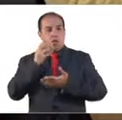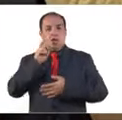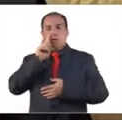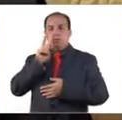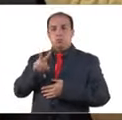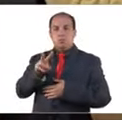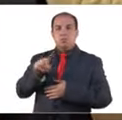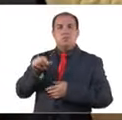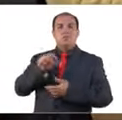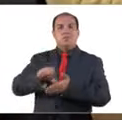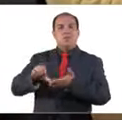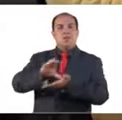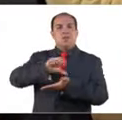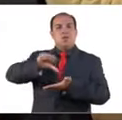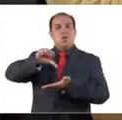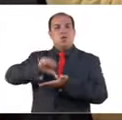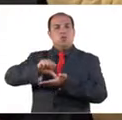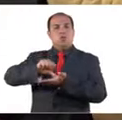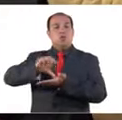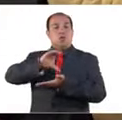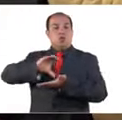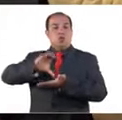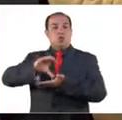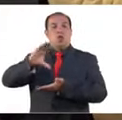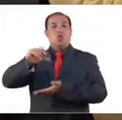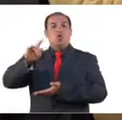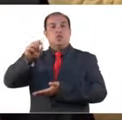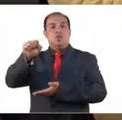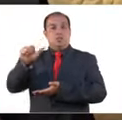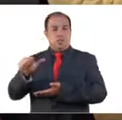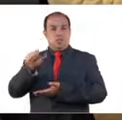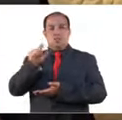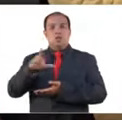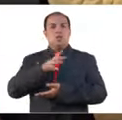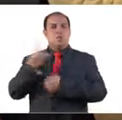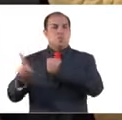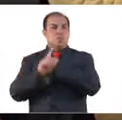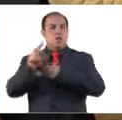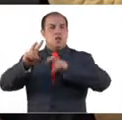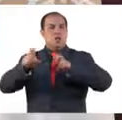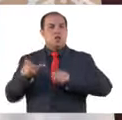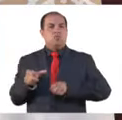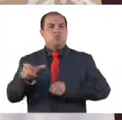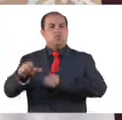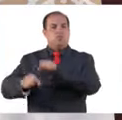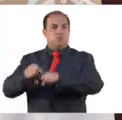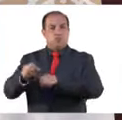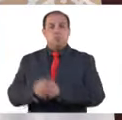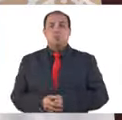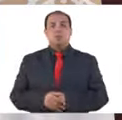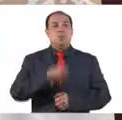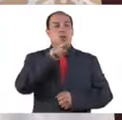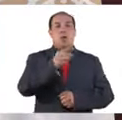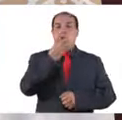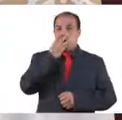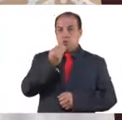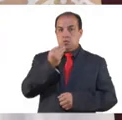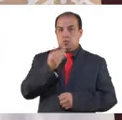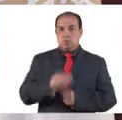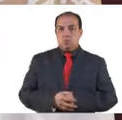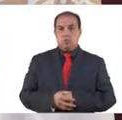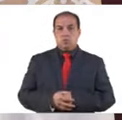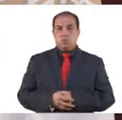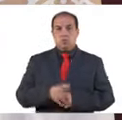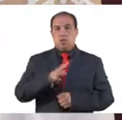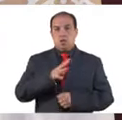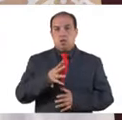caso de la colonia Condesa también había algunas protestas respecto al tema de ciclovías, secretario. De hecho, en Coyoacán ha sido bastante terso el